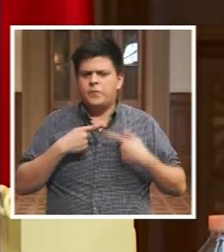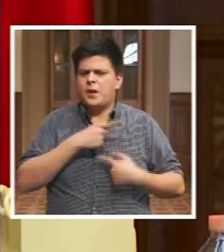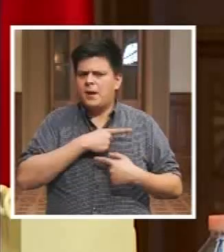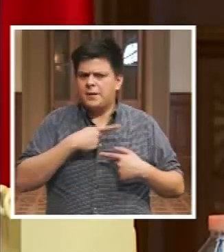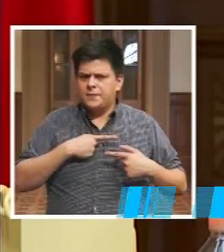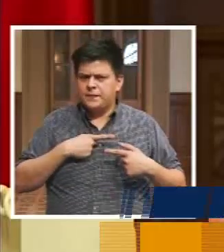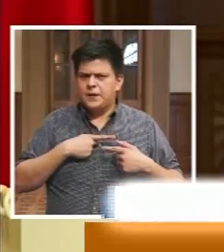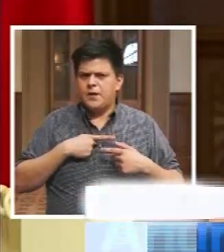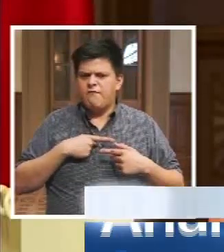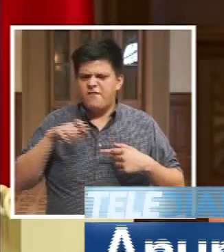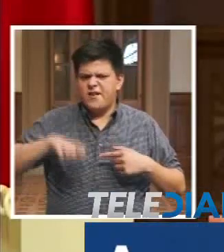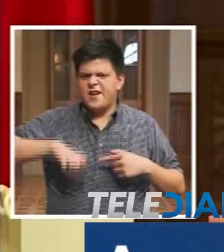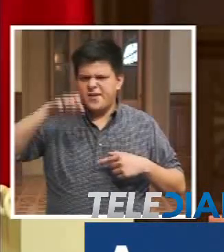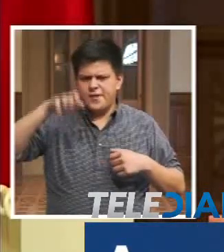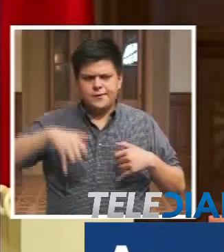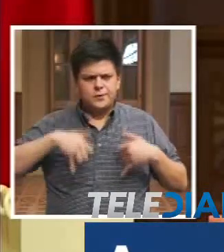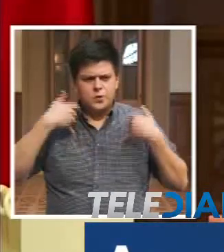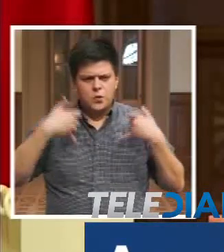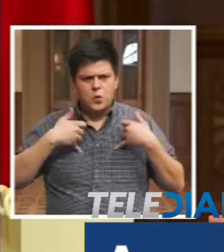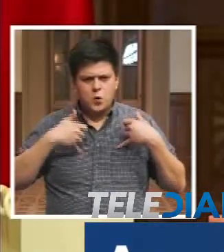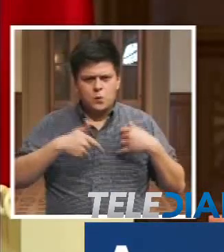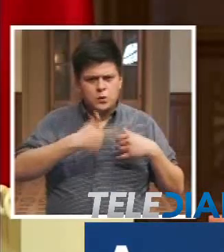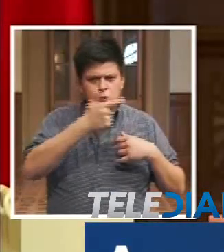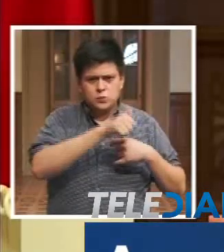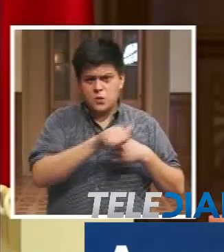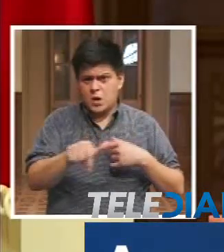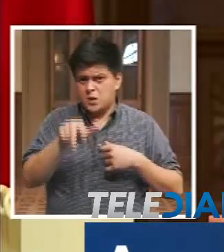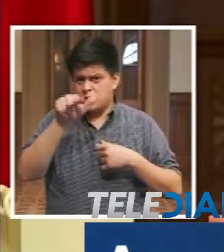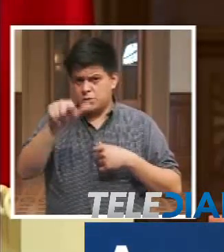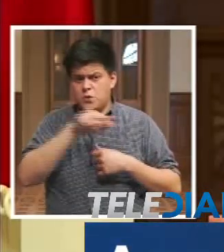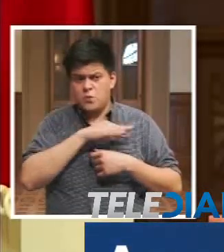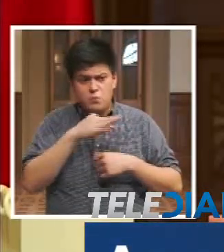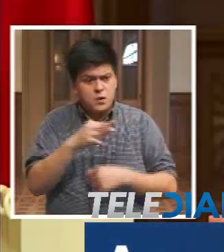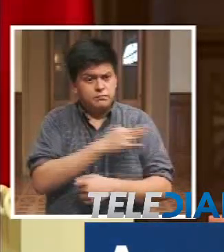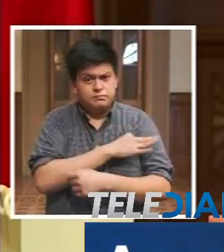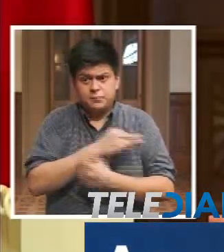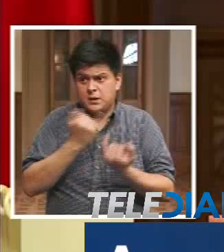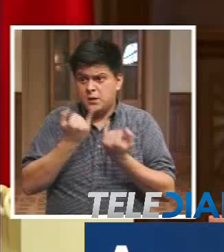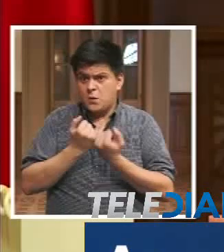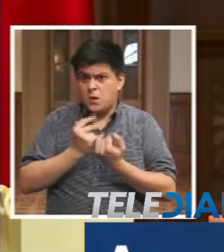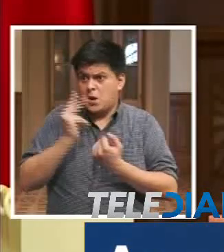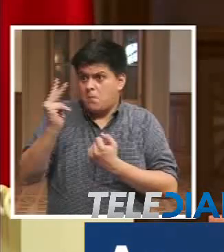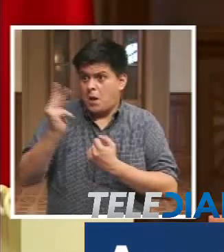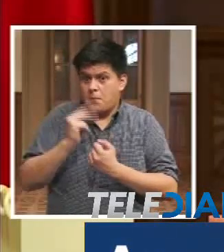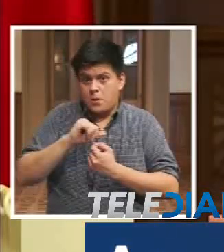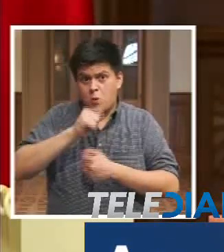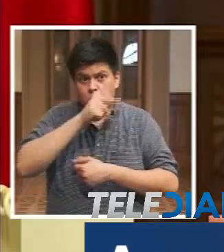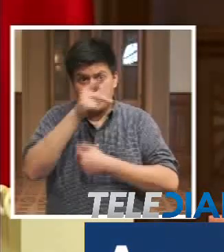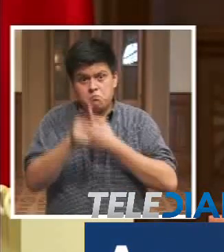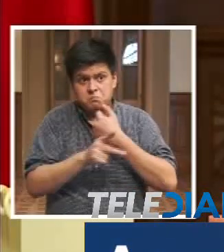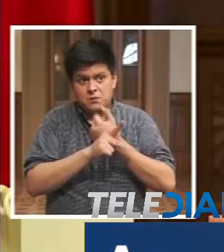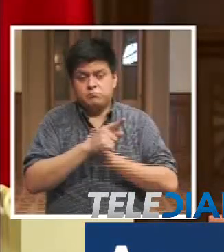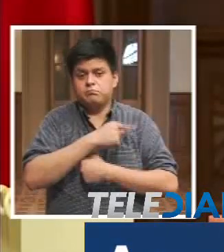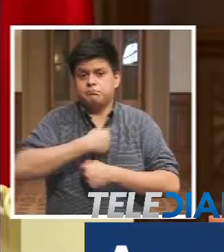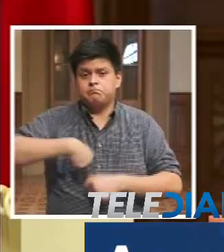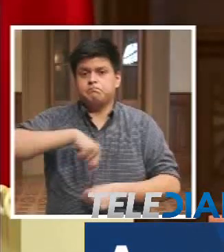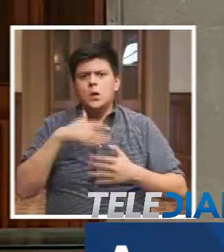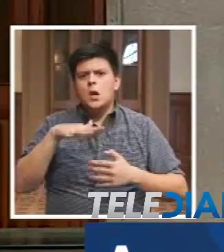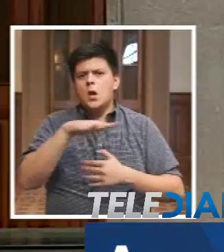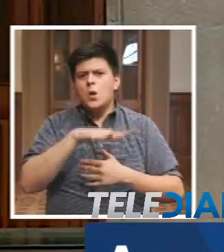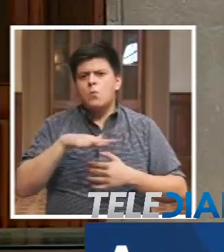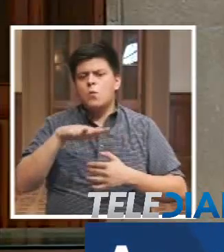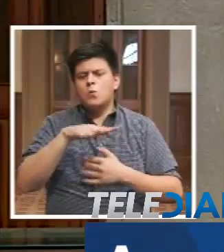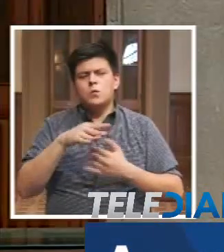estoy convencido que así como algunos países lo han hecho también debemos hacer derivado de la mejoría en los casos de